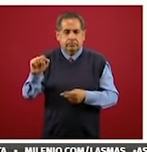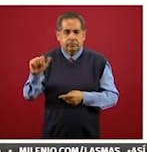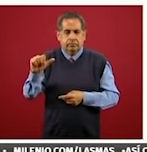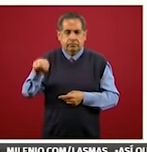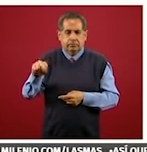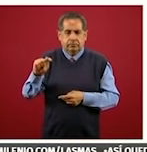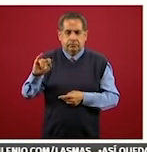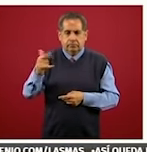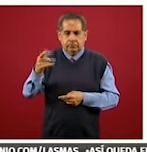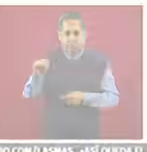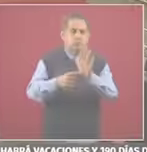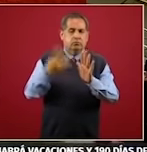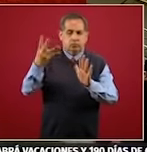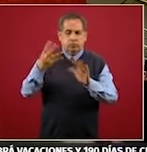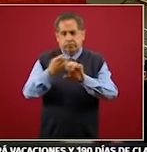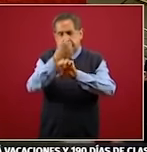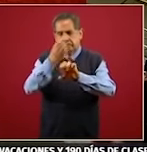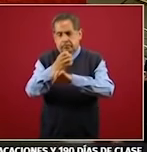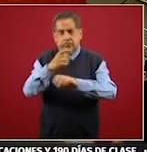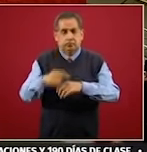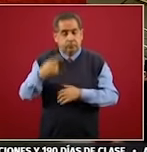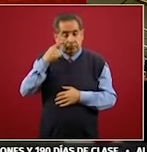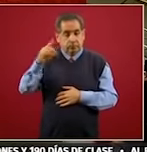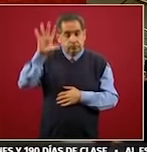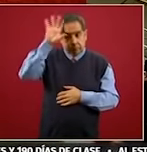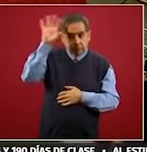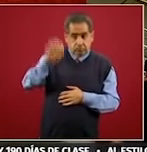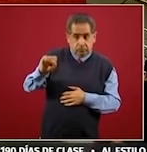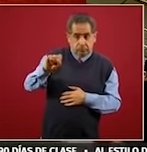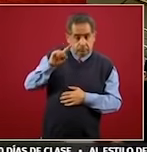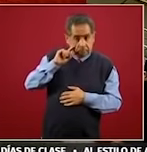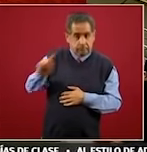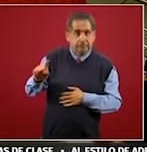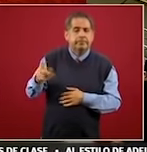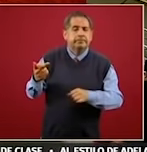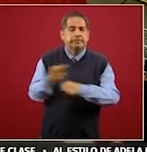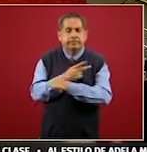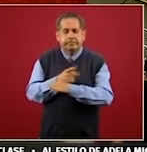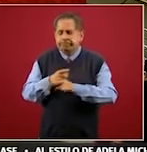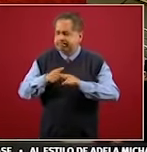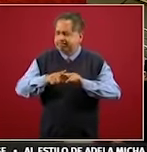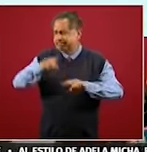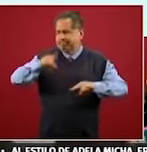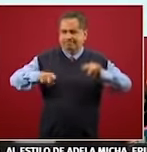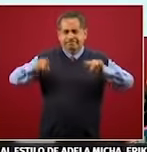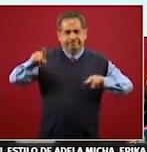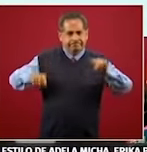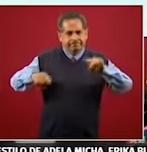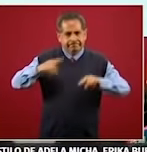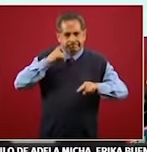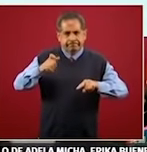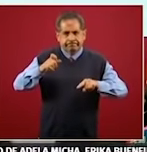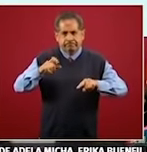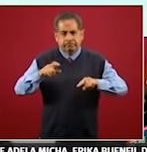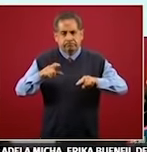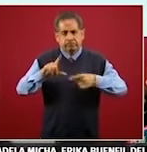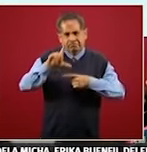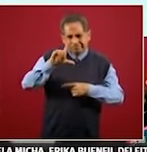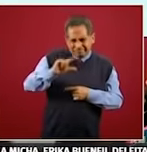fase de mínima transmisión. Y en Morelos vemos un patrón poco variante de lo que puede significar el